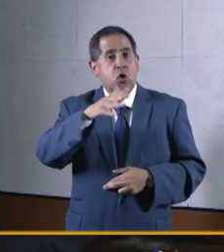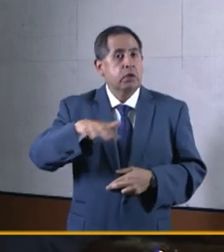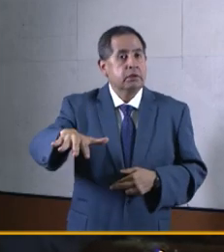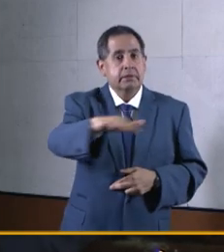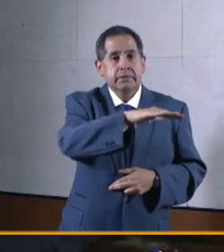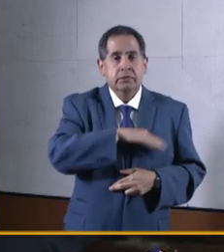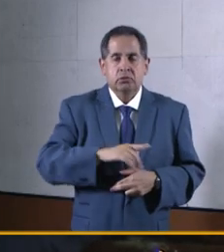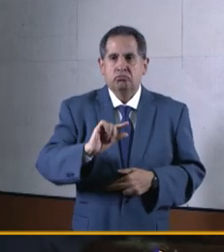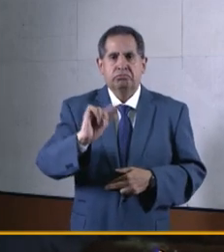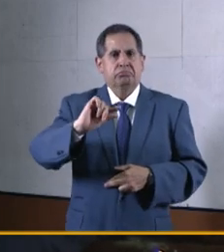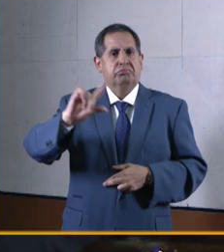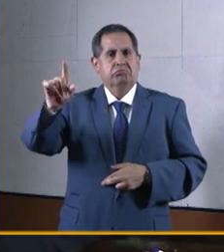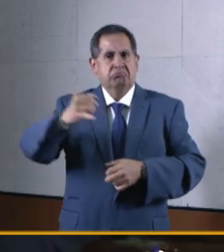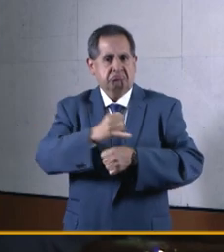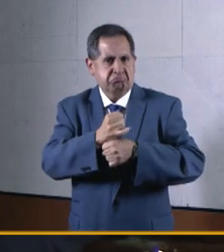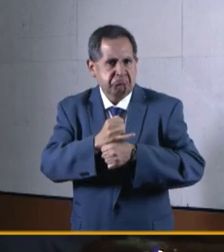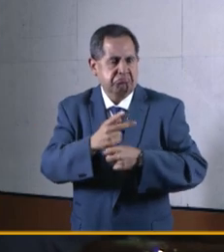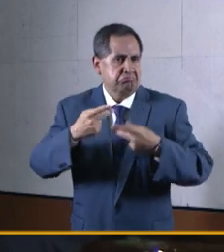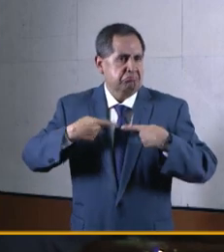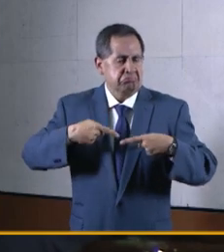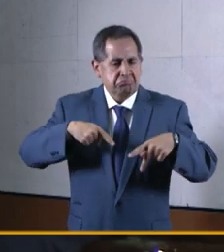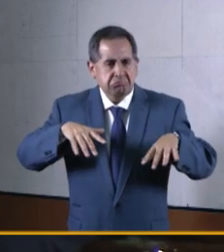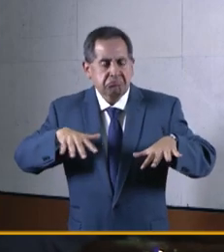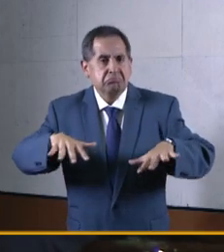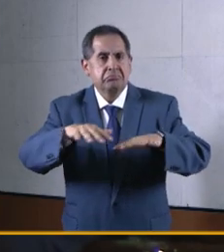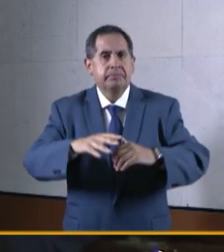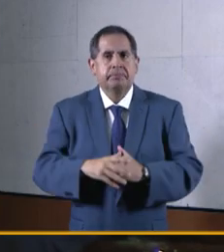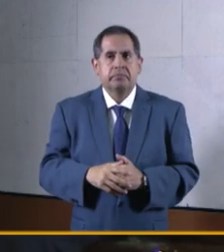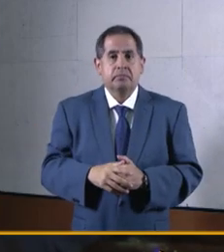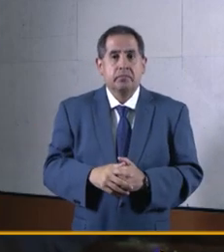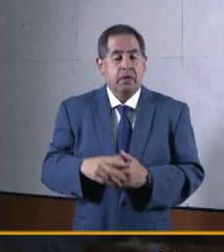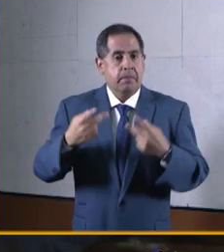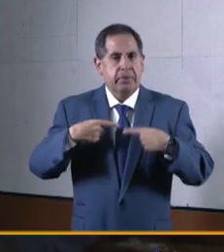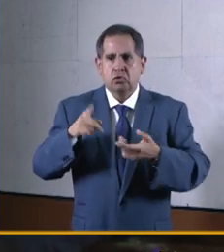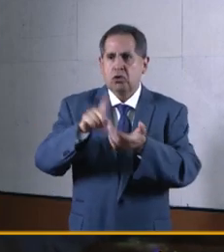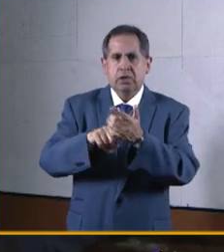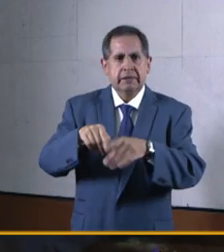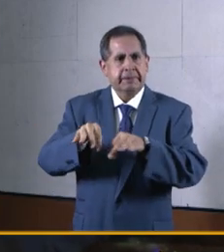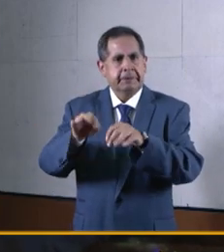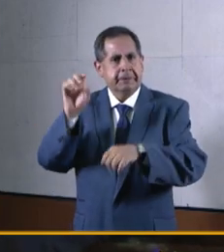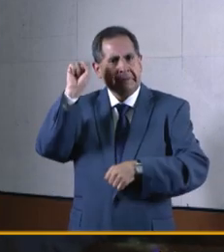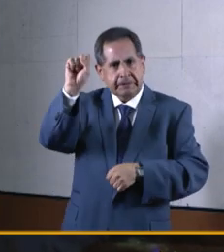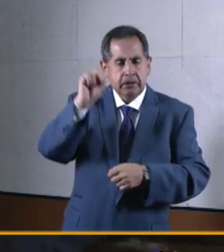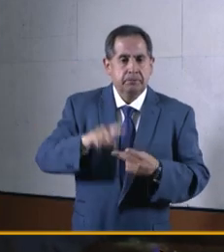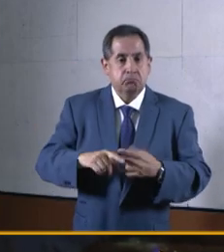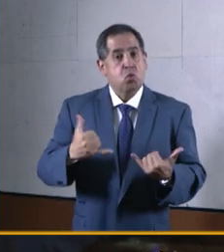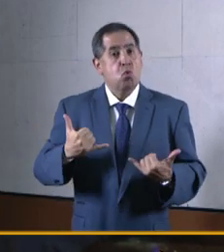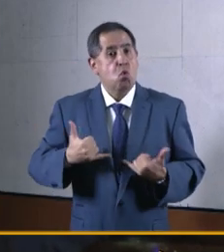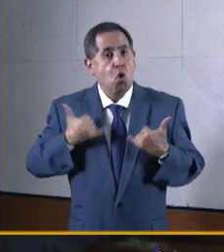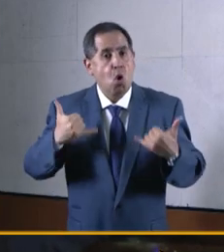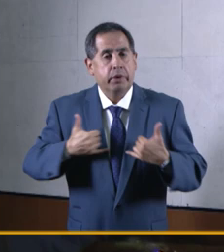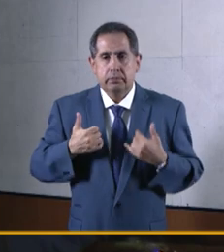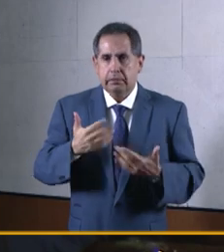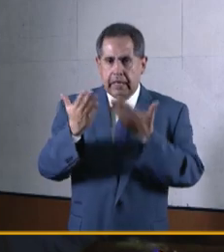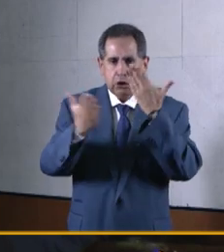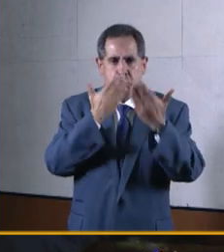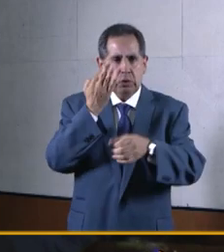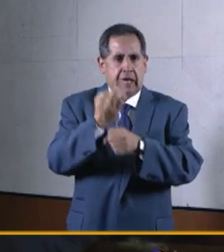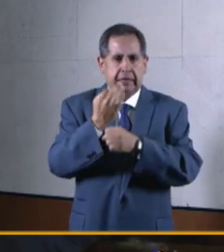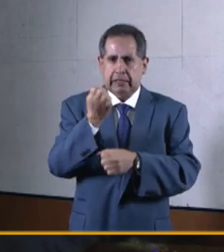autoridades investigadores dirigentes sindicales jóvenes estudiantes